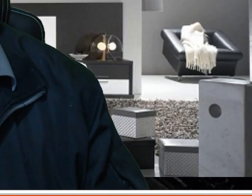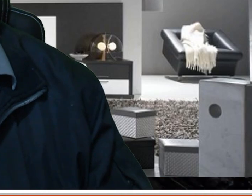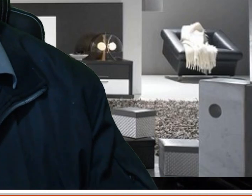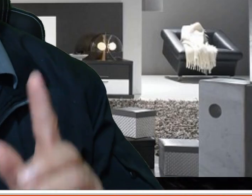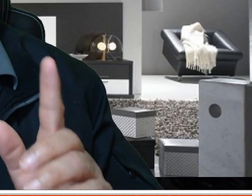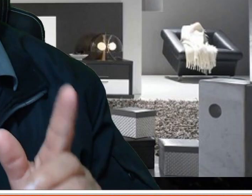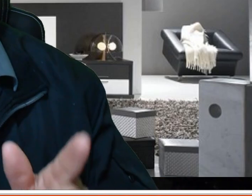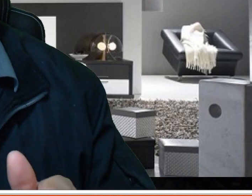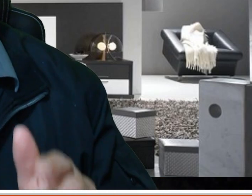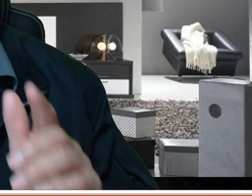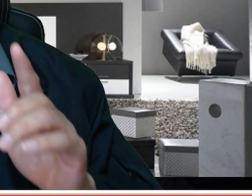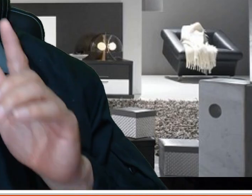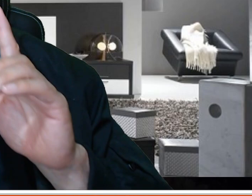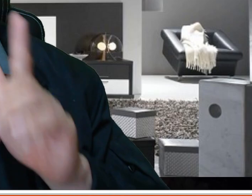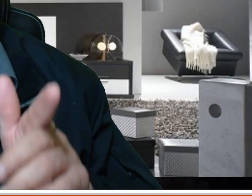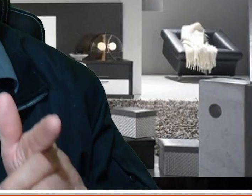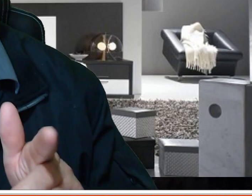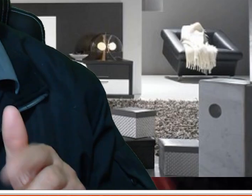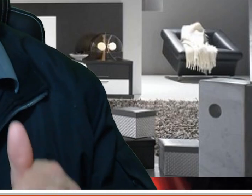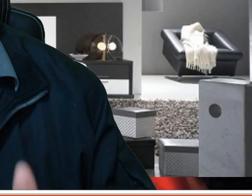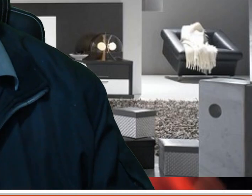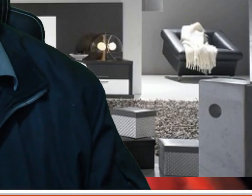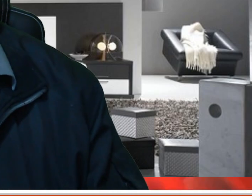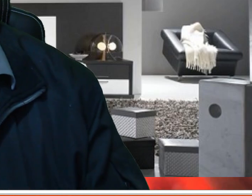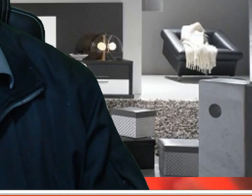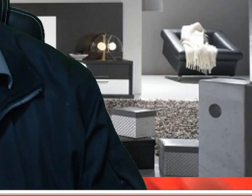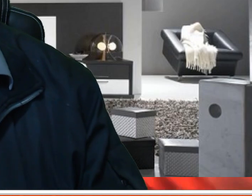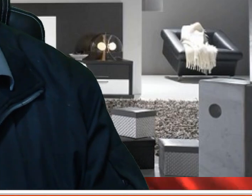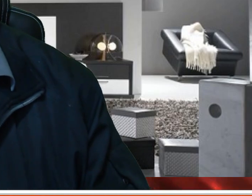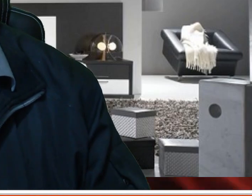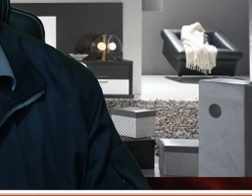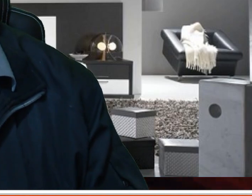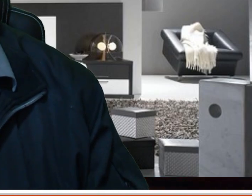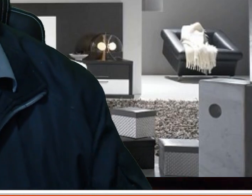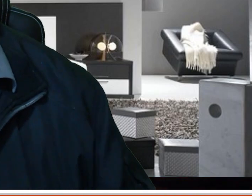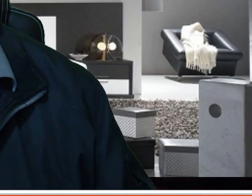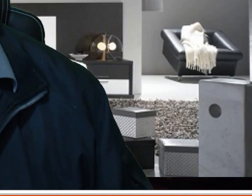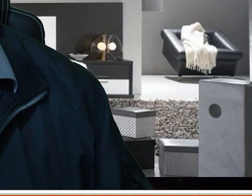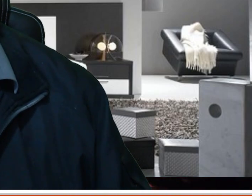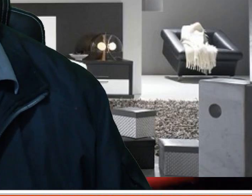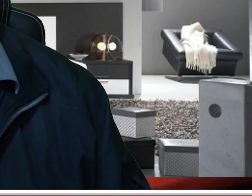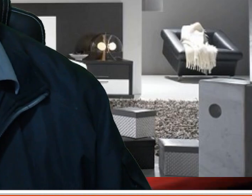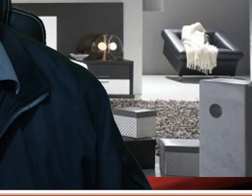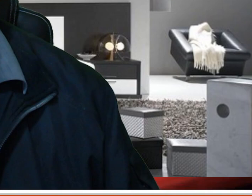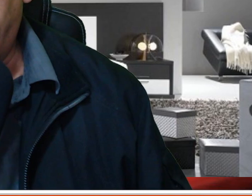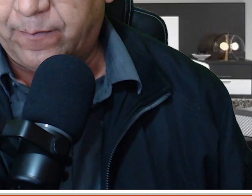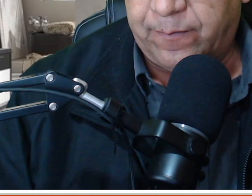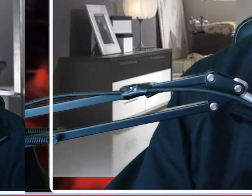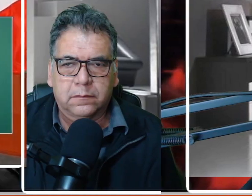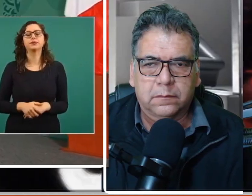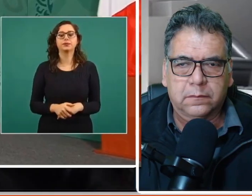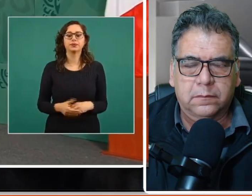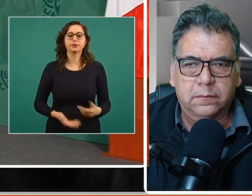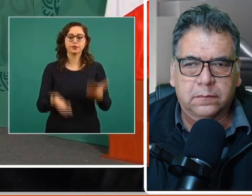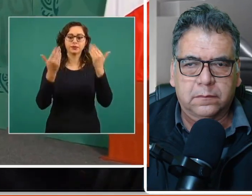trabajar honestamente en todo un mes. Vamos a ir a la información muy rápidamente. Entonces vamos con